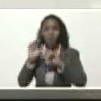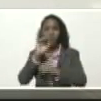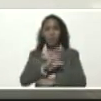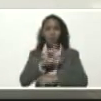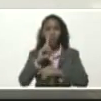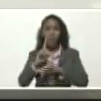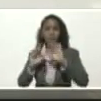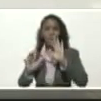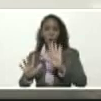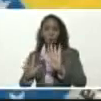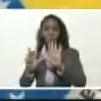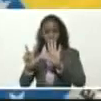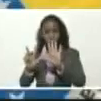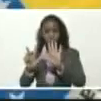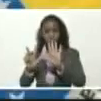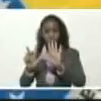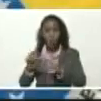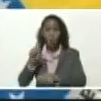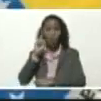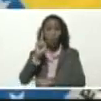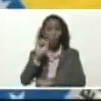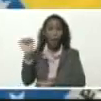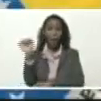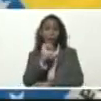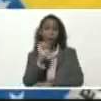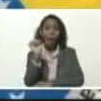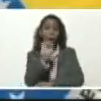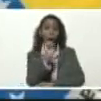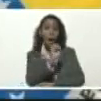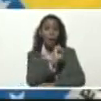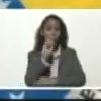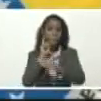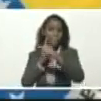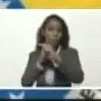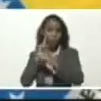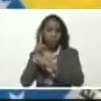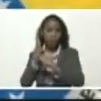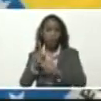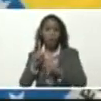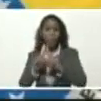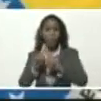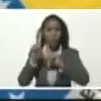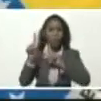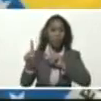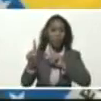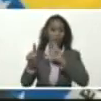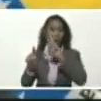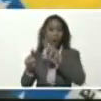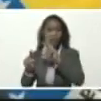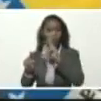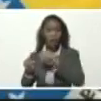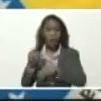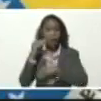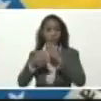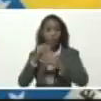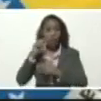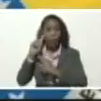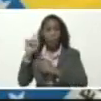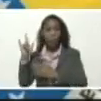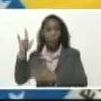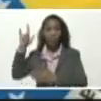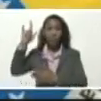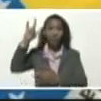18698518, con un vehículo pilotado a distancia. Estaba haciendo vuelos en los alrededores de la refinería